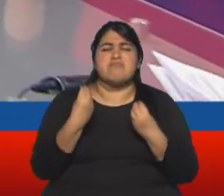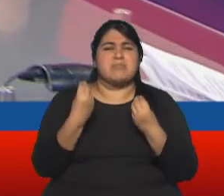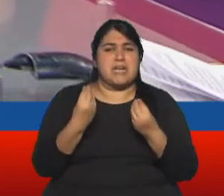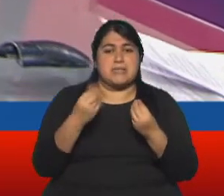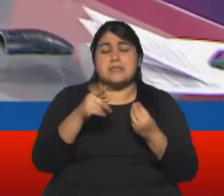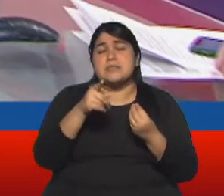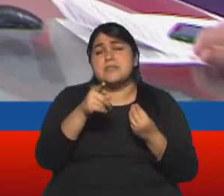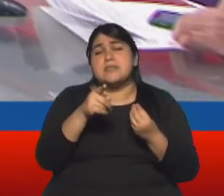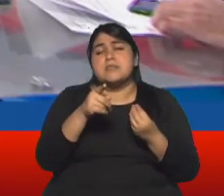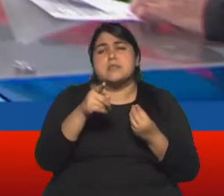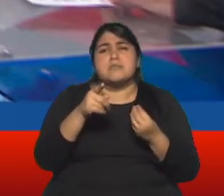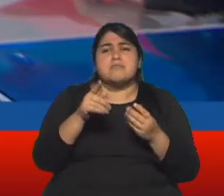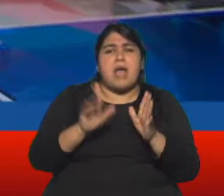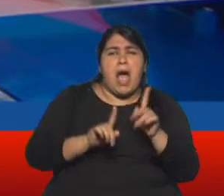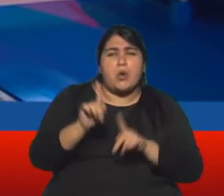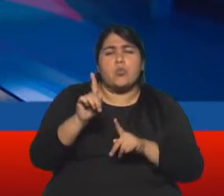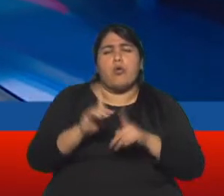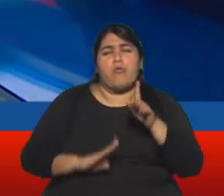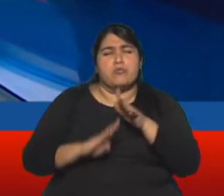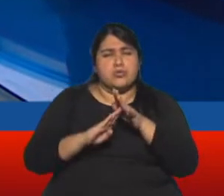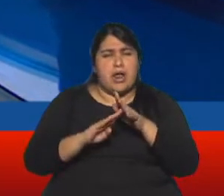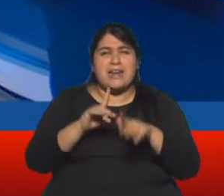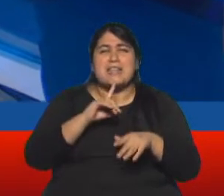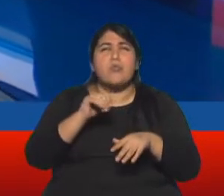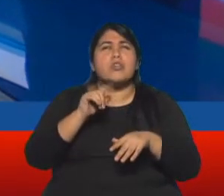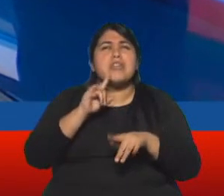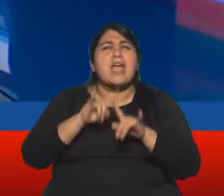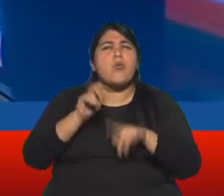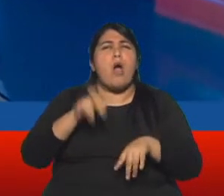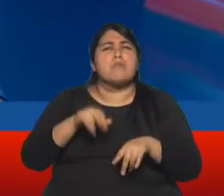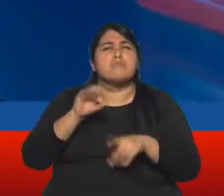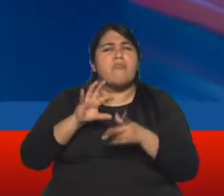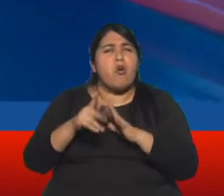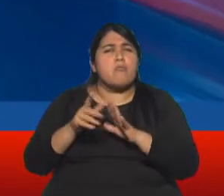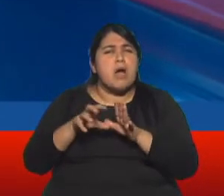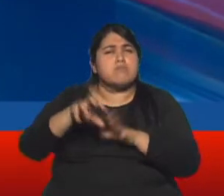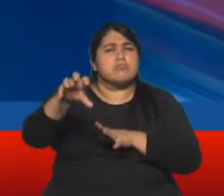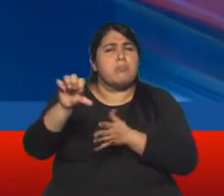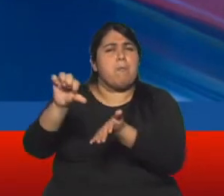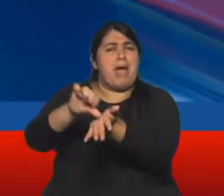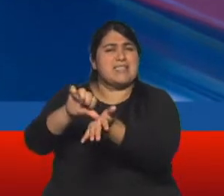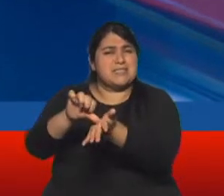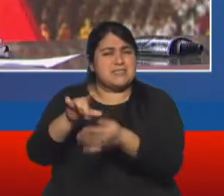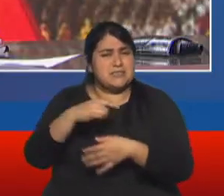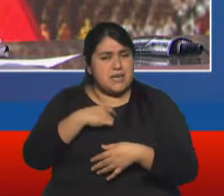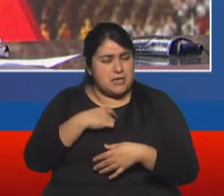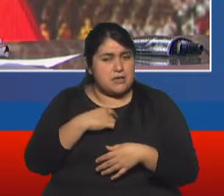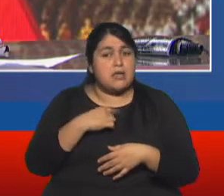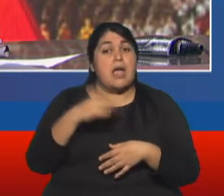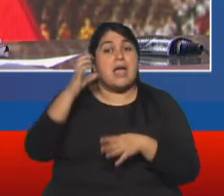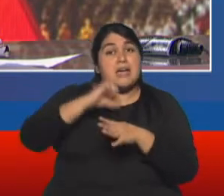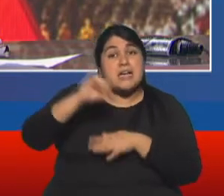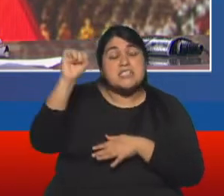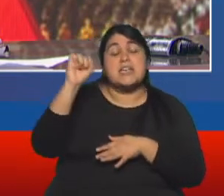que hicieron funcionarios de Japón a Taiwán como país, cosa que provocó la reacción de la Cancillería